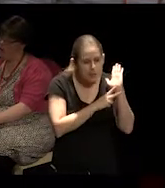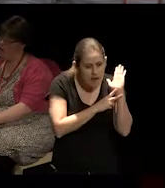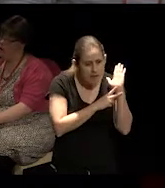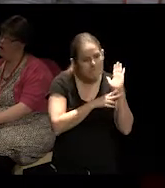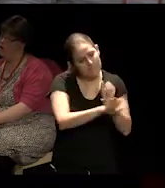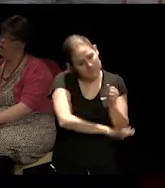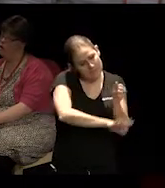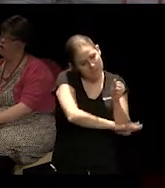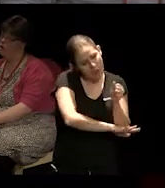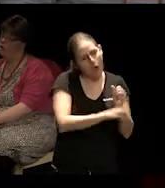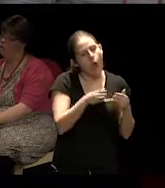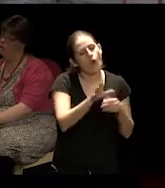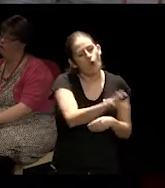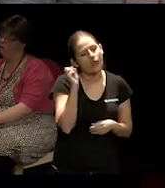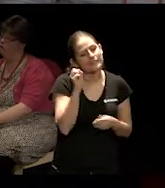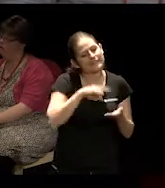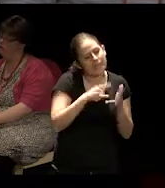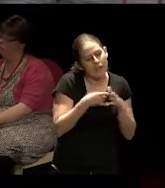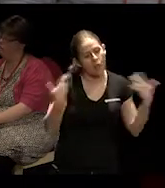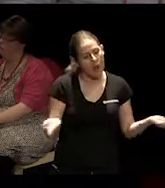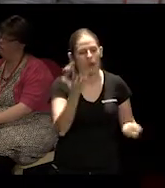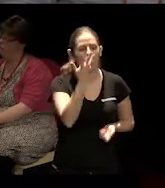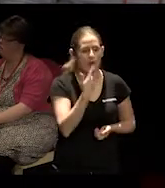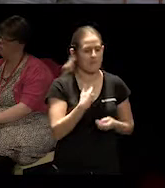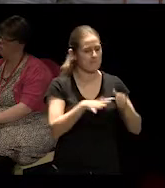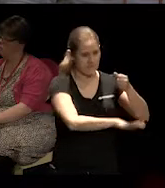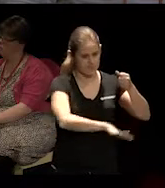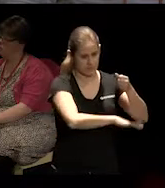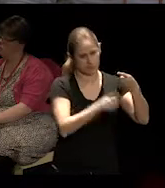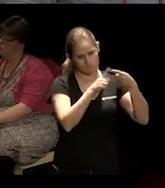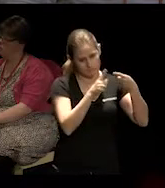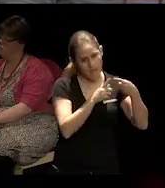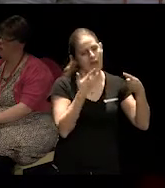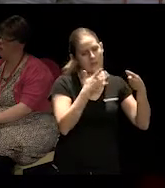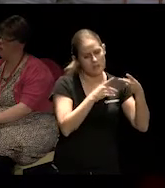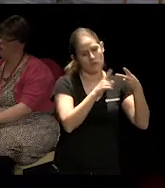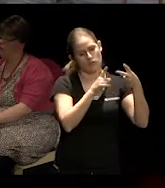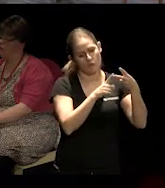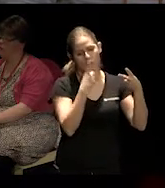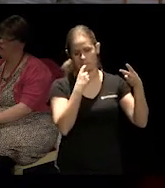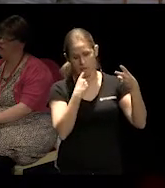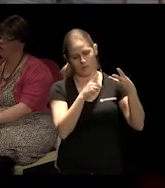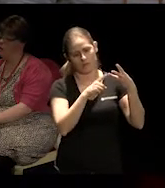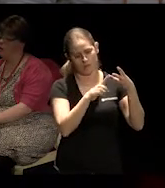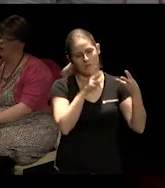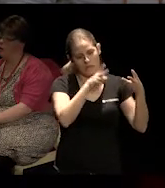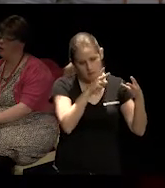el amarillo, azul, magenta y cian, para identificar a los cuatro personajes principales.